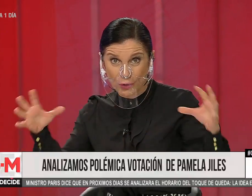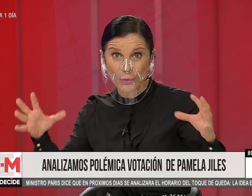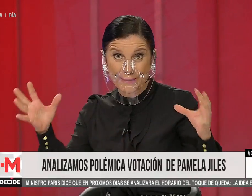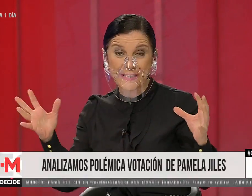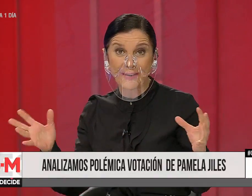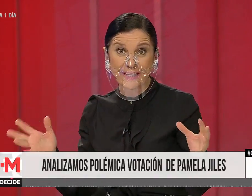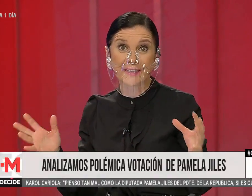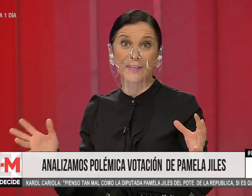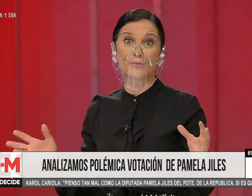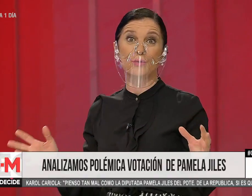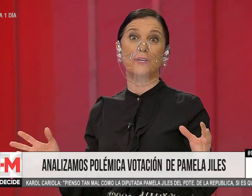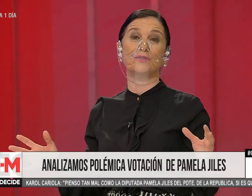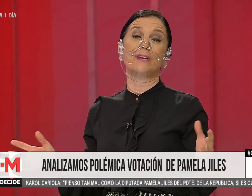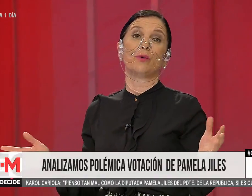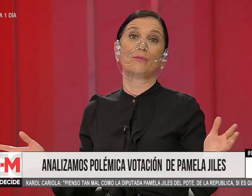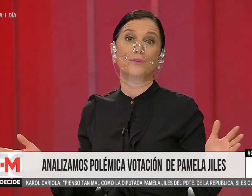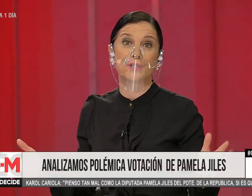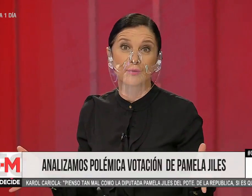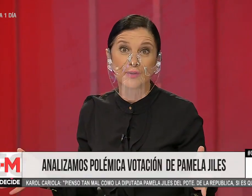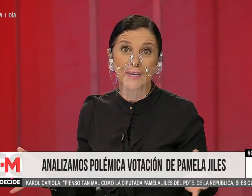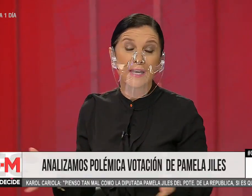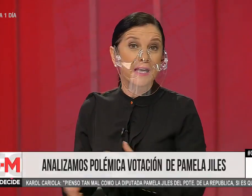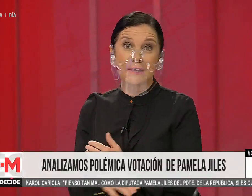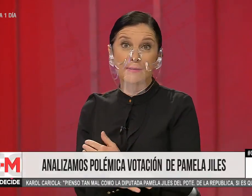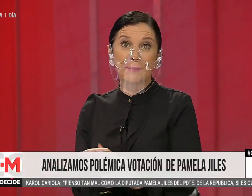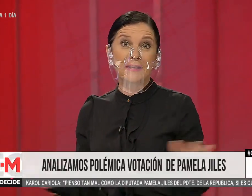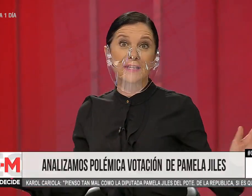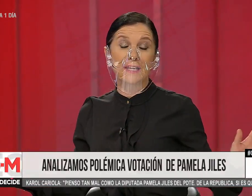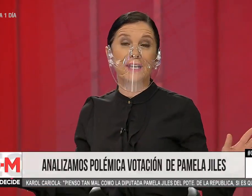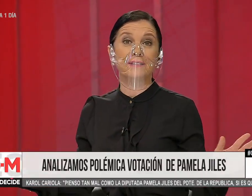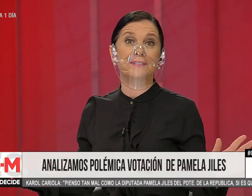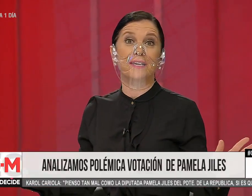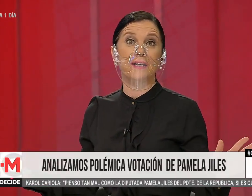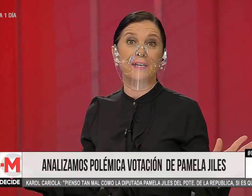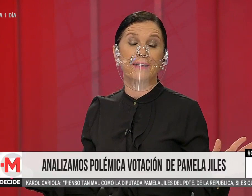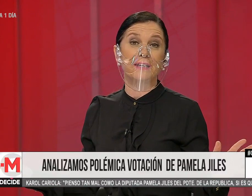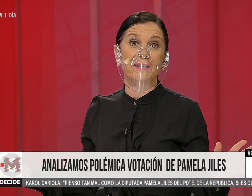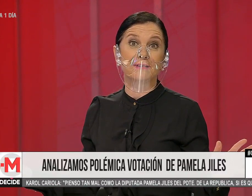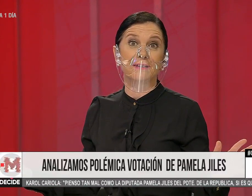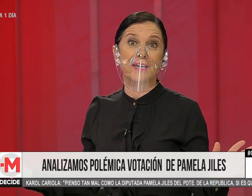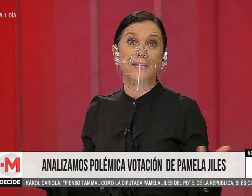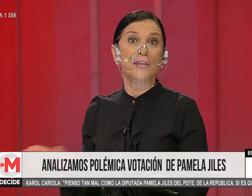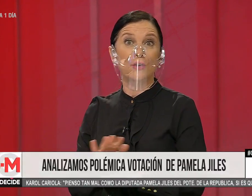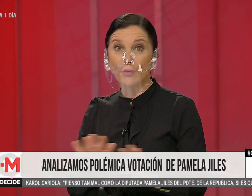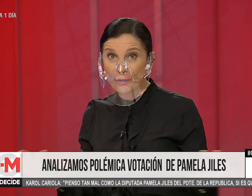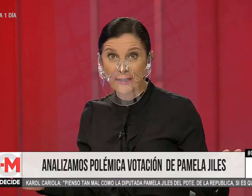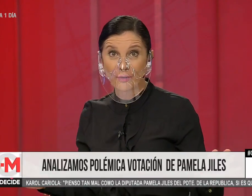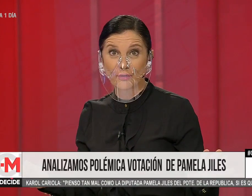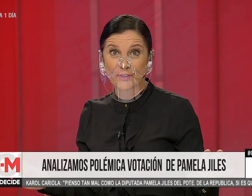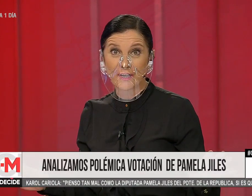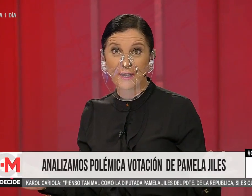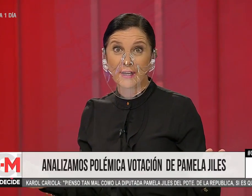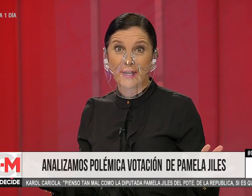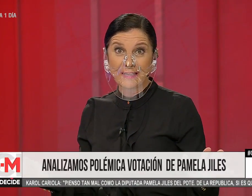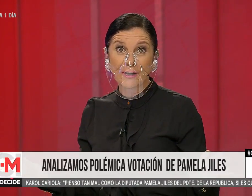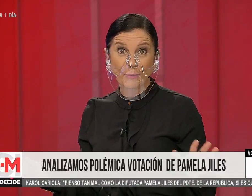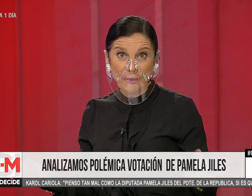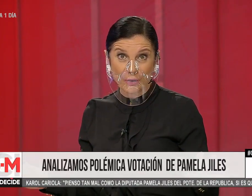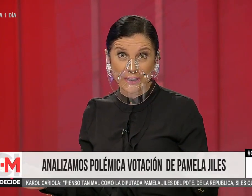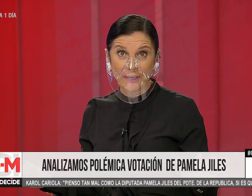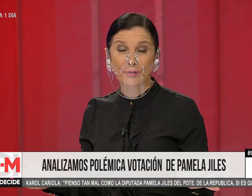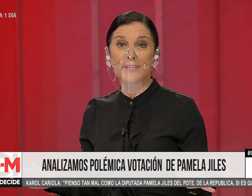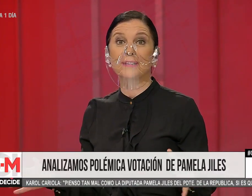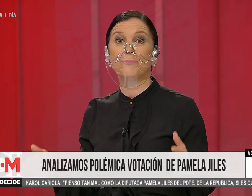estoy diciendo lo que pasaba en Estados Unidos, salvo Fox News, simplemente las cadenas decidían no dar a conocer